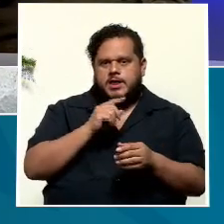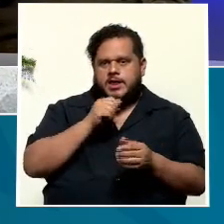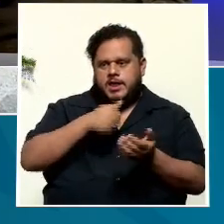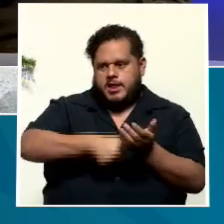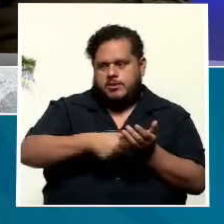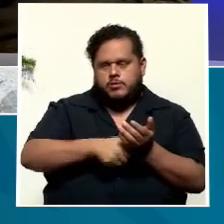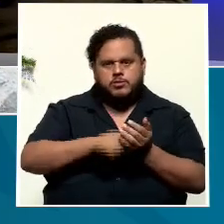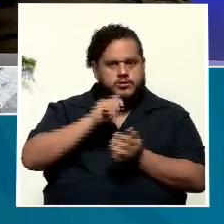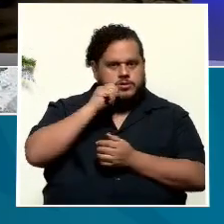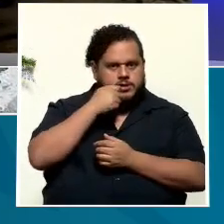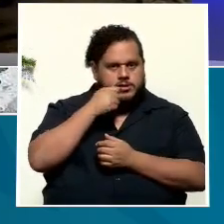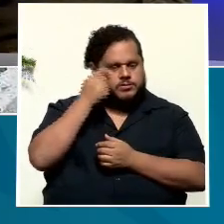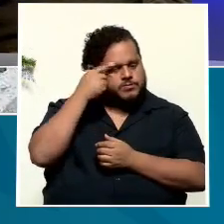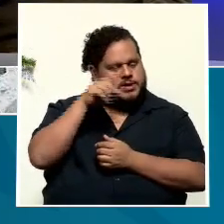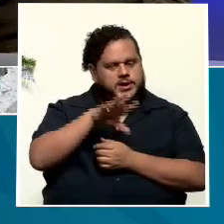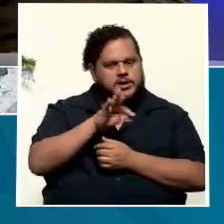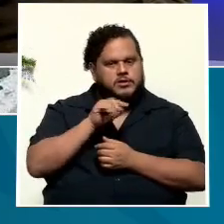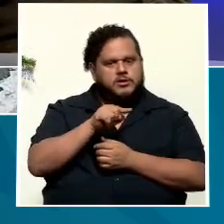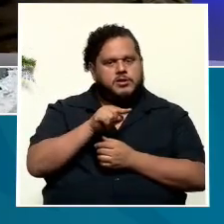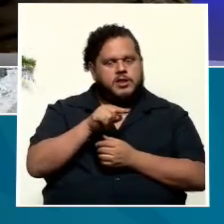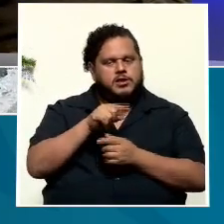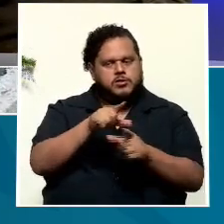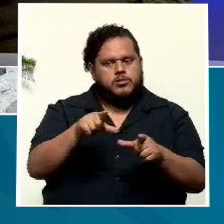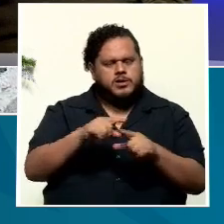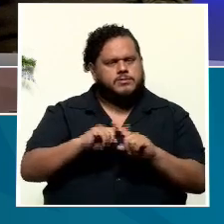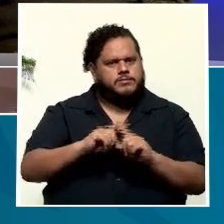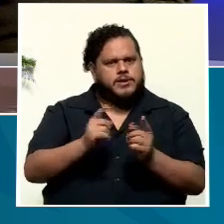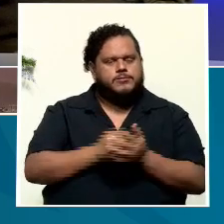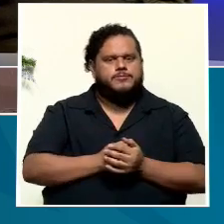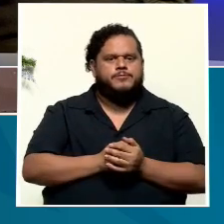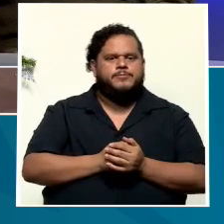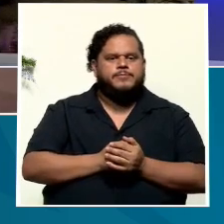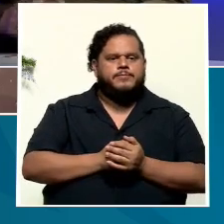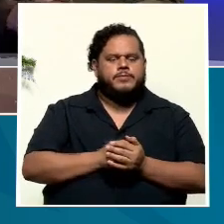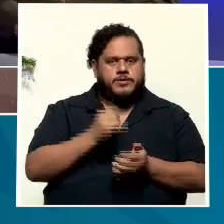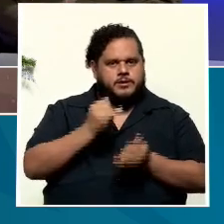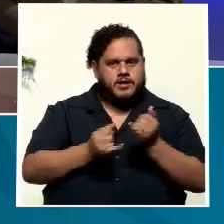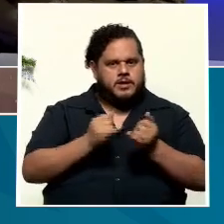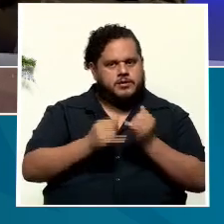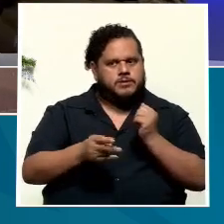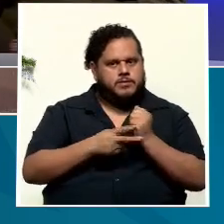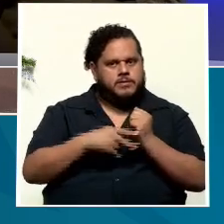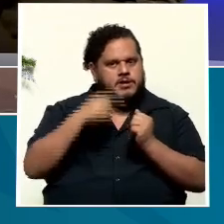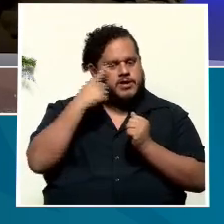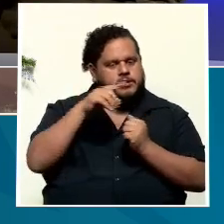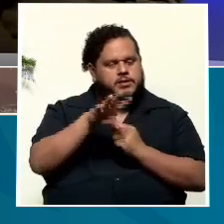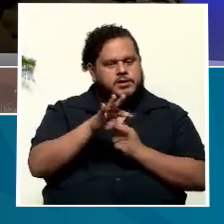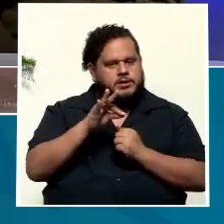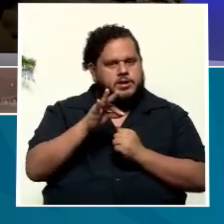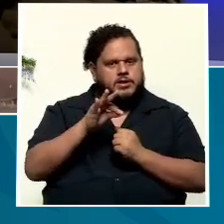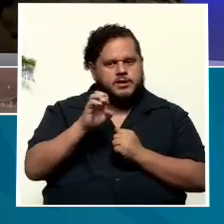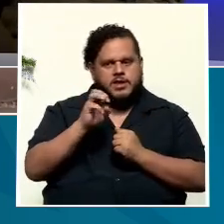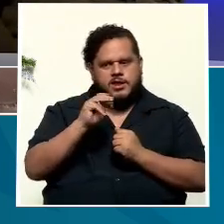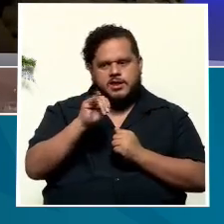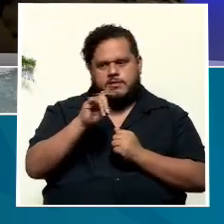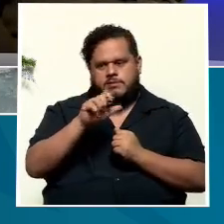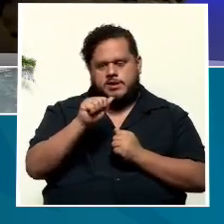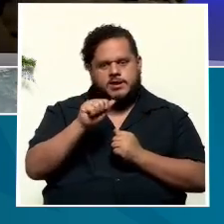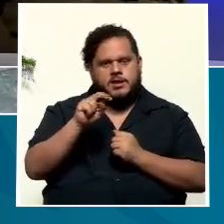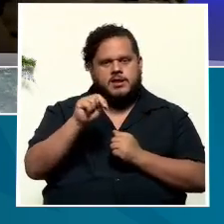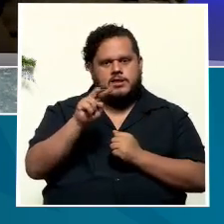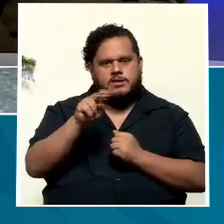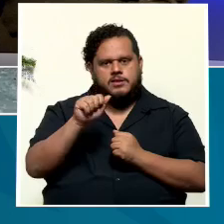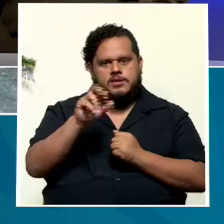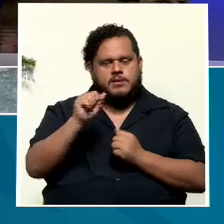elección de estos puestos, pero la última vez, para la elección de la señora Emilia Navas, la